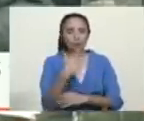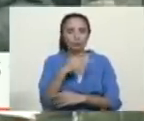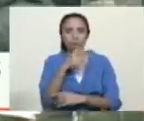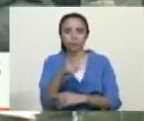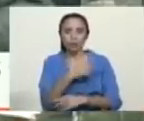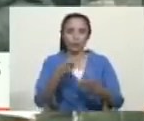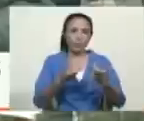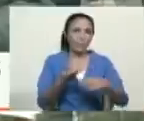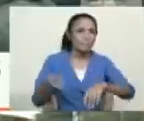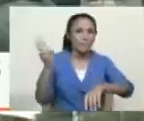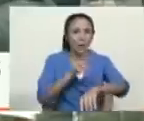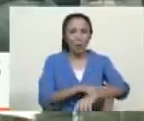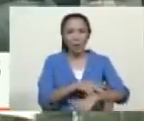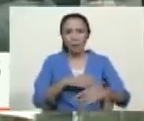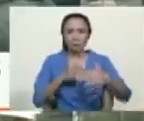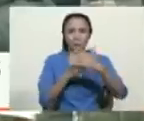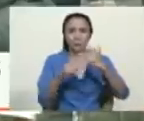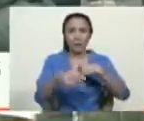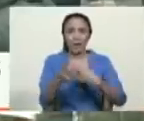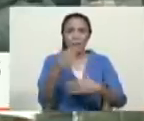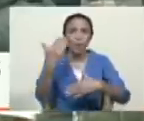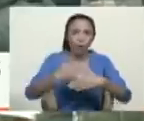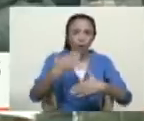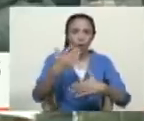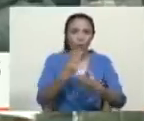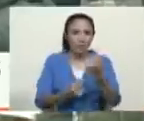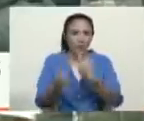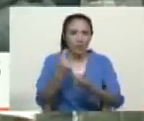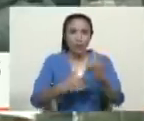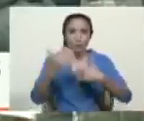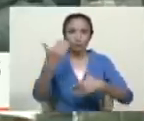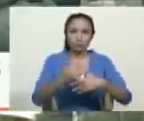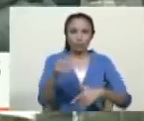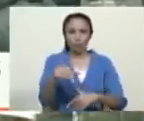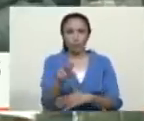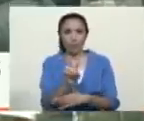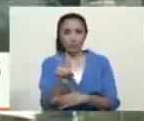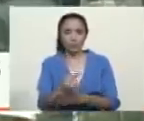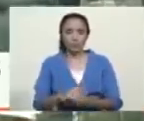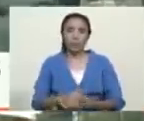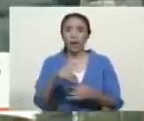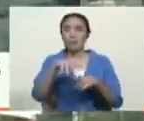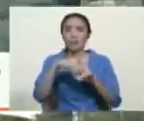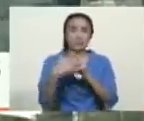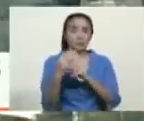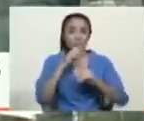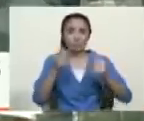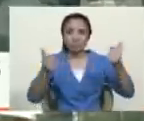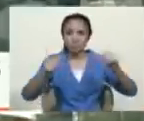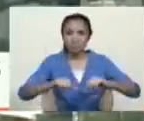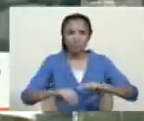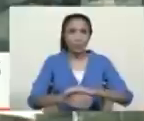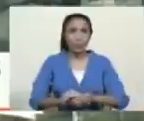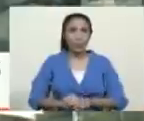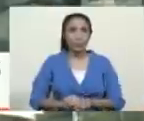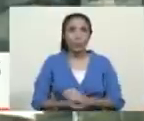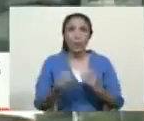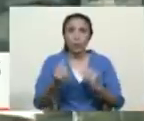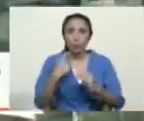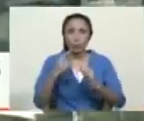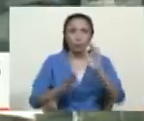eso no se habla. La situación en Venezuela ha llegado a un punto de ebullición